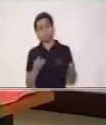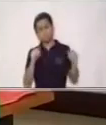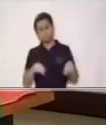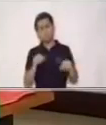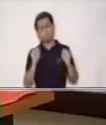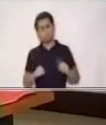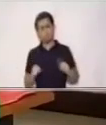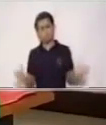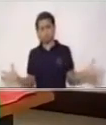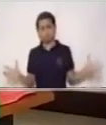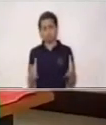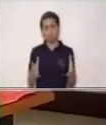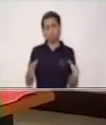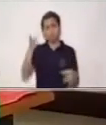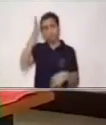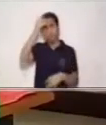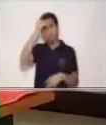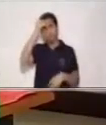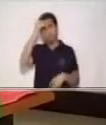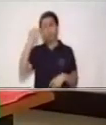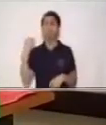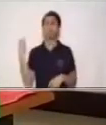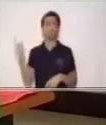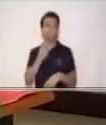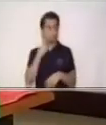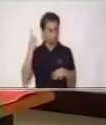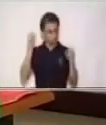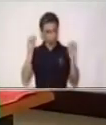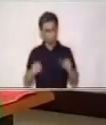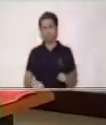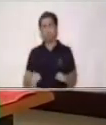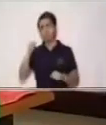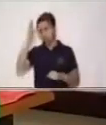a este momento de aprendizaje. Todos podemos aprender.